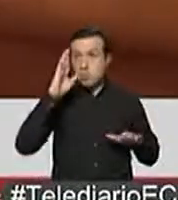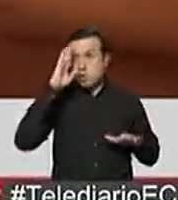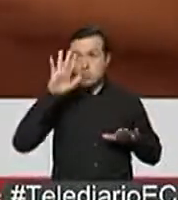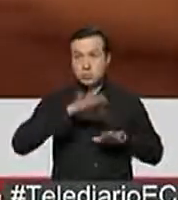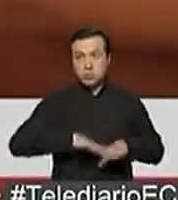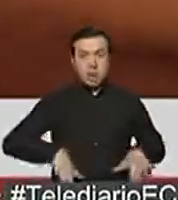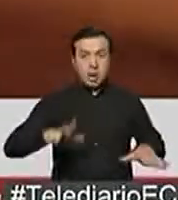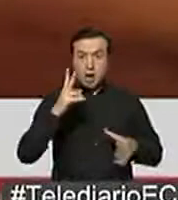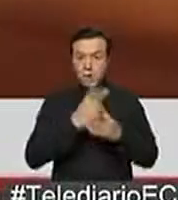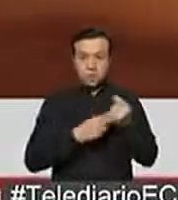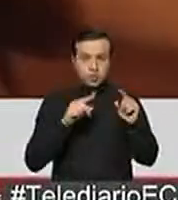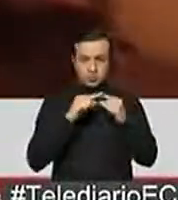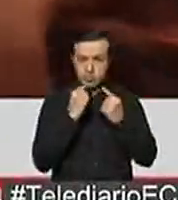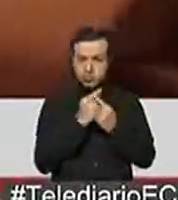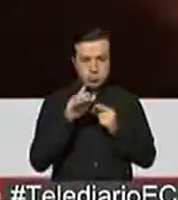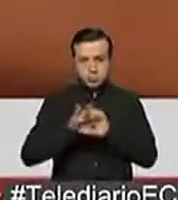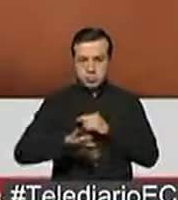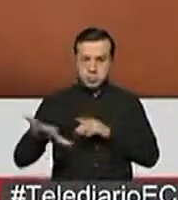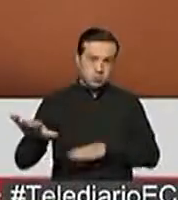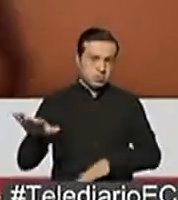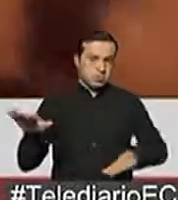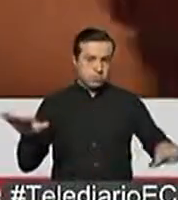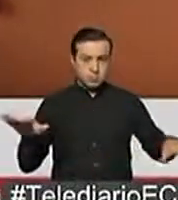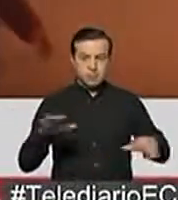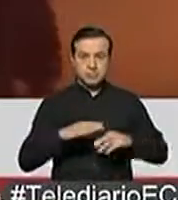a ambos bandos.